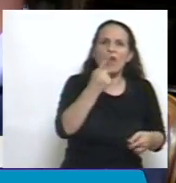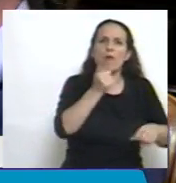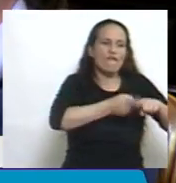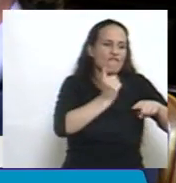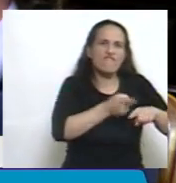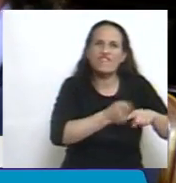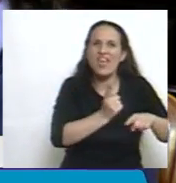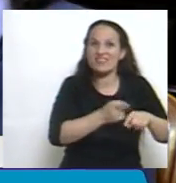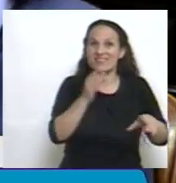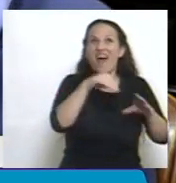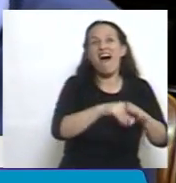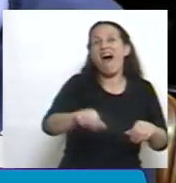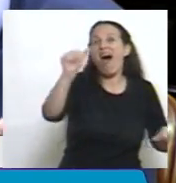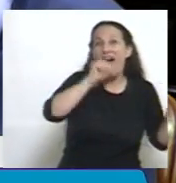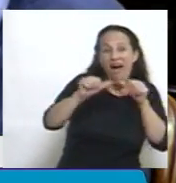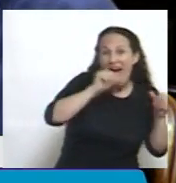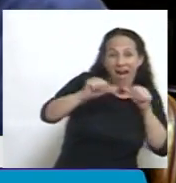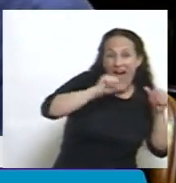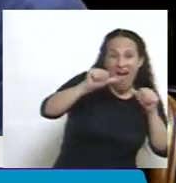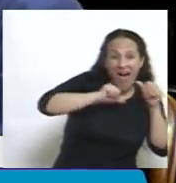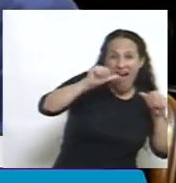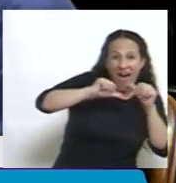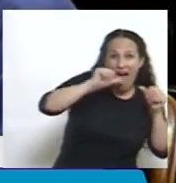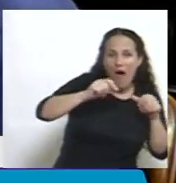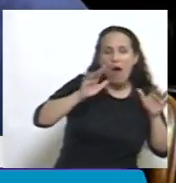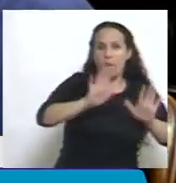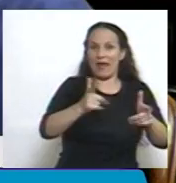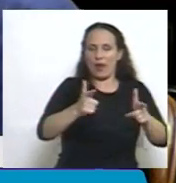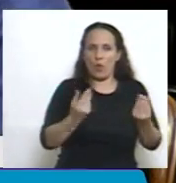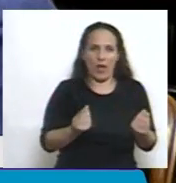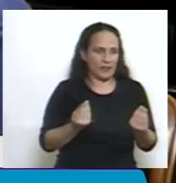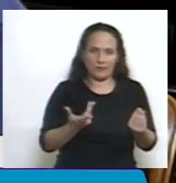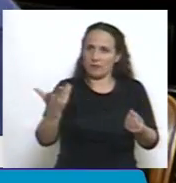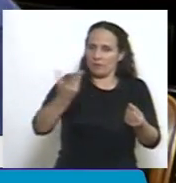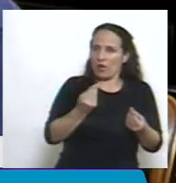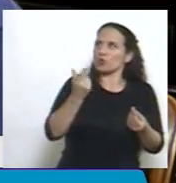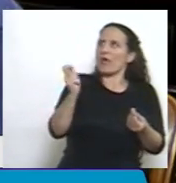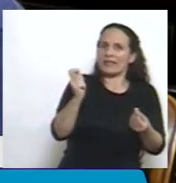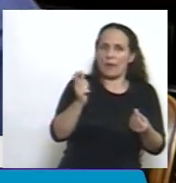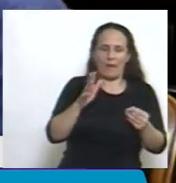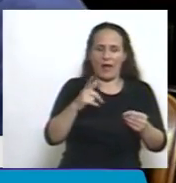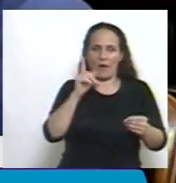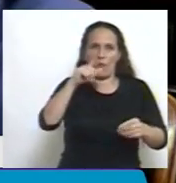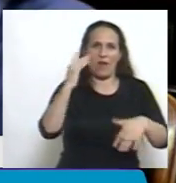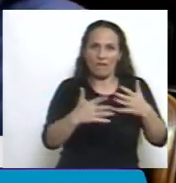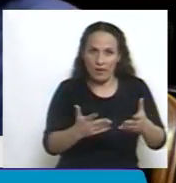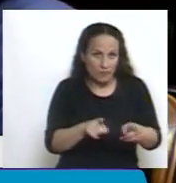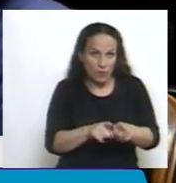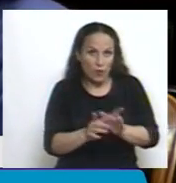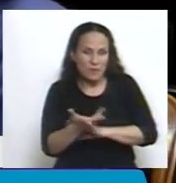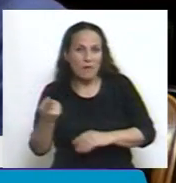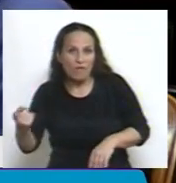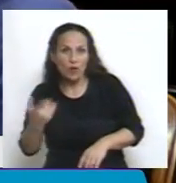fiesta desenfrenados, el que tiene que ayudarnos a ordenar esto para no volver a tener crisis, que es la política del